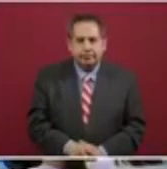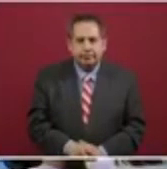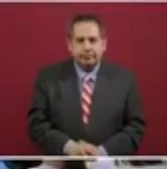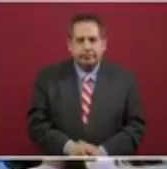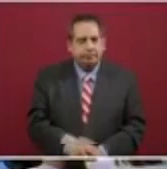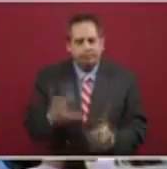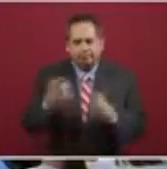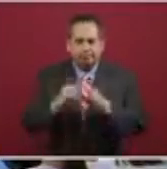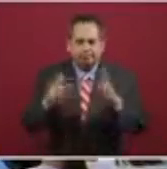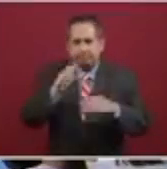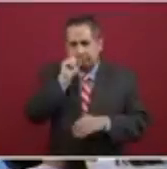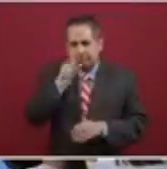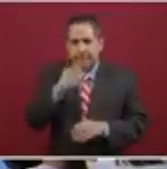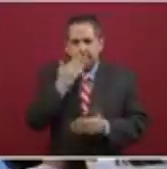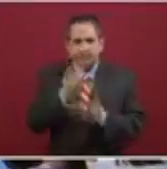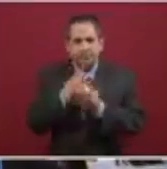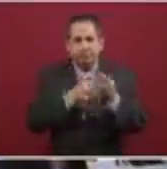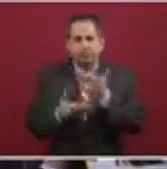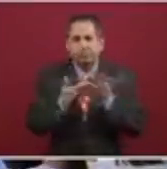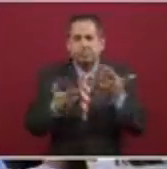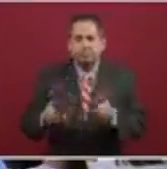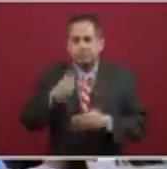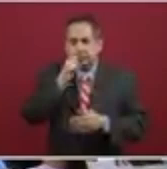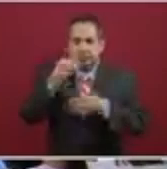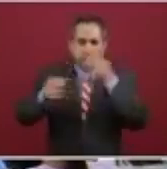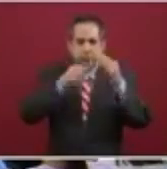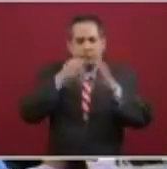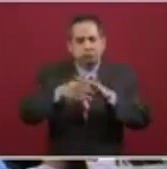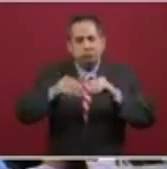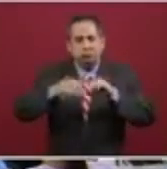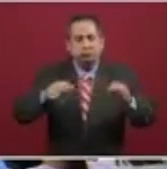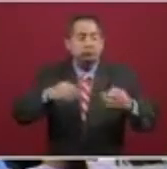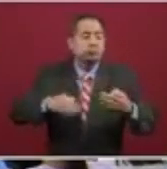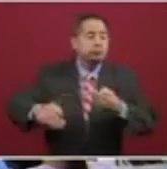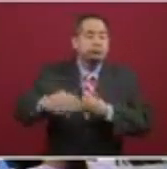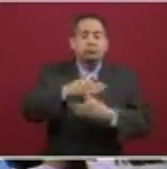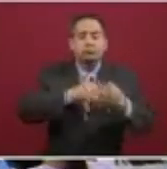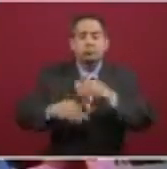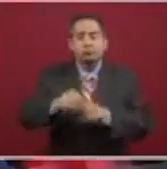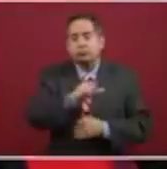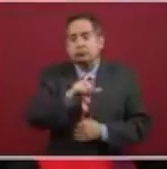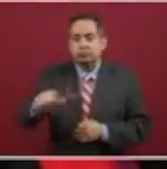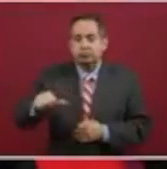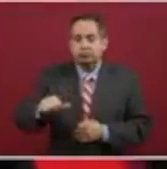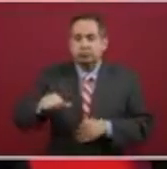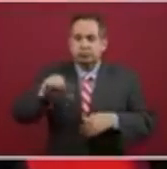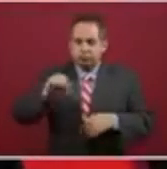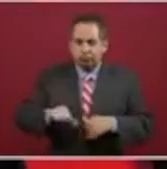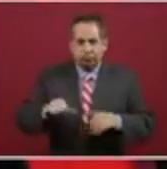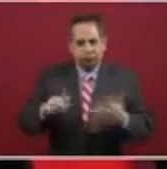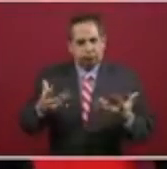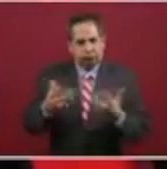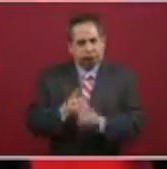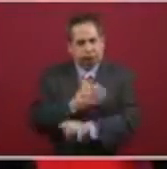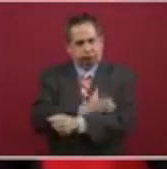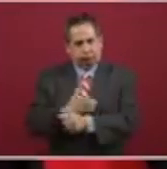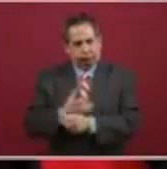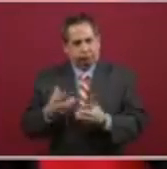Y por supuesto, así damos la bienvenida también a los medios de comunicación y a todas y todos los que hoy nos